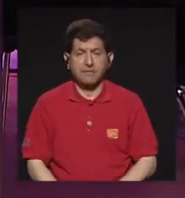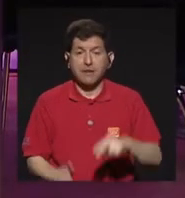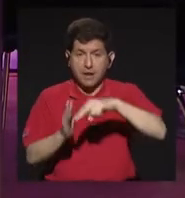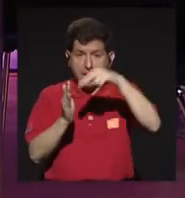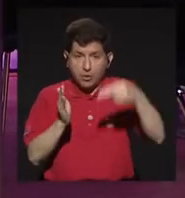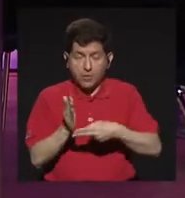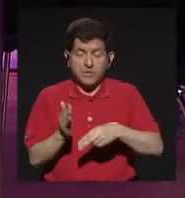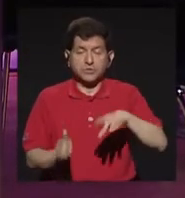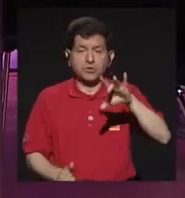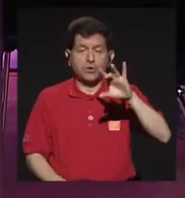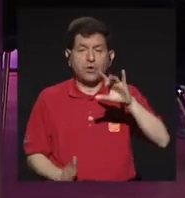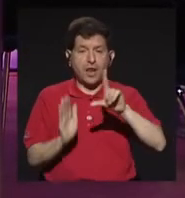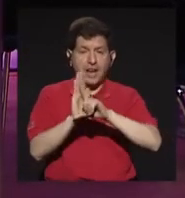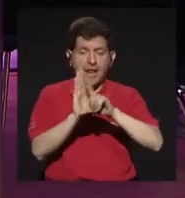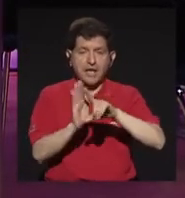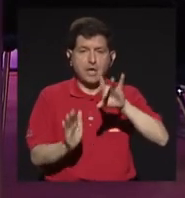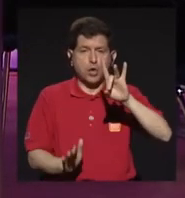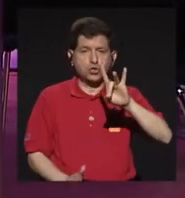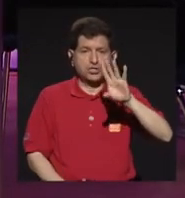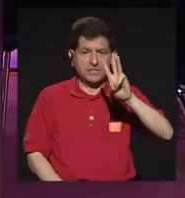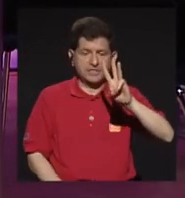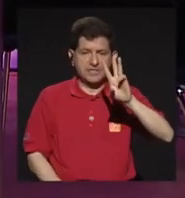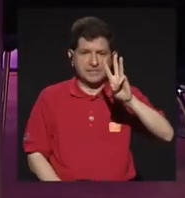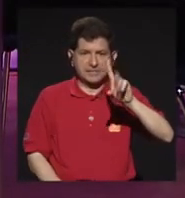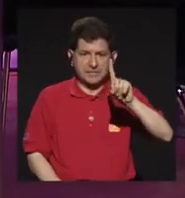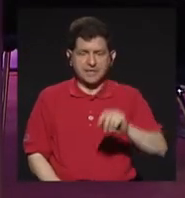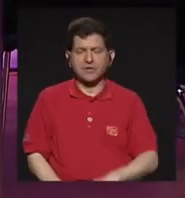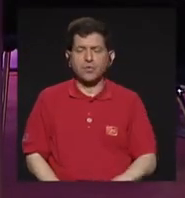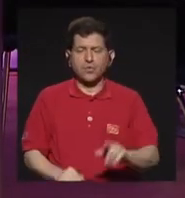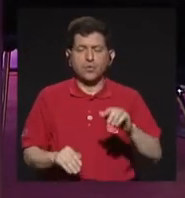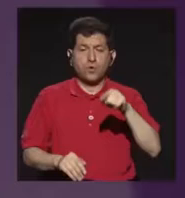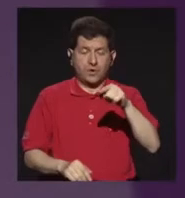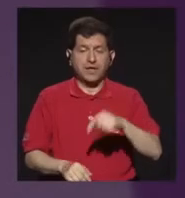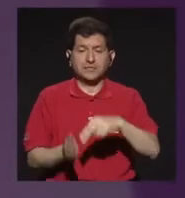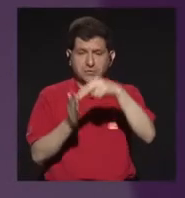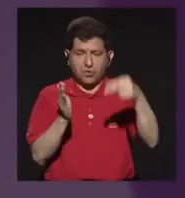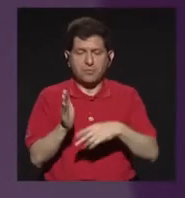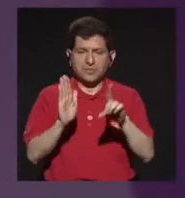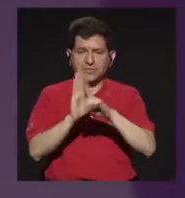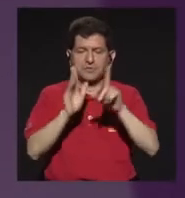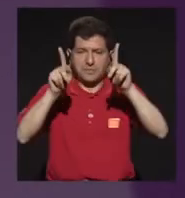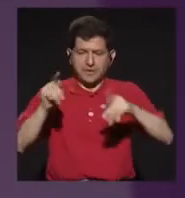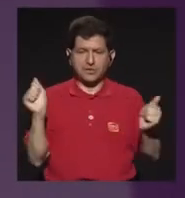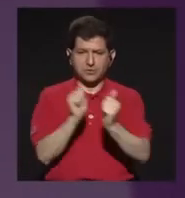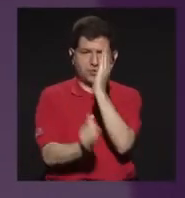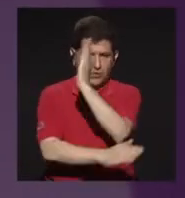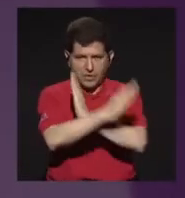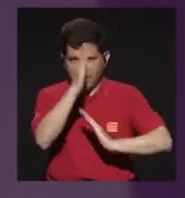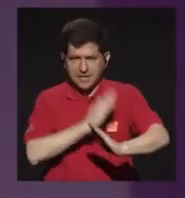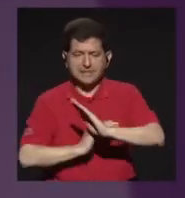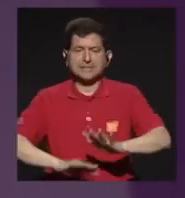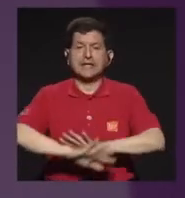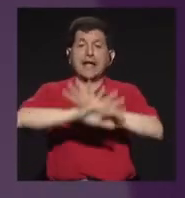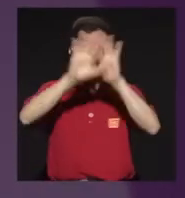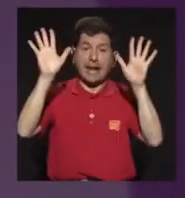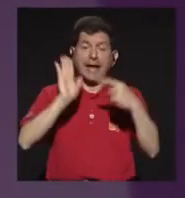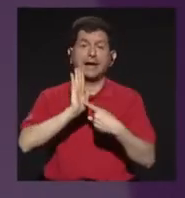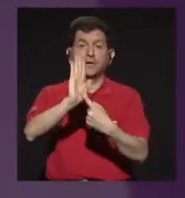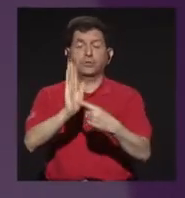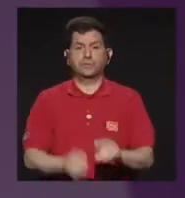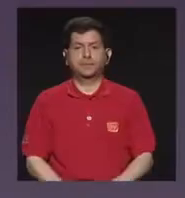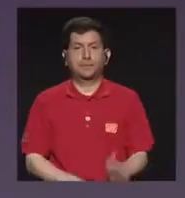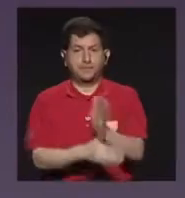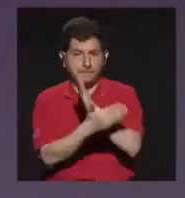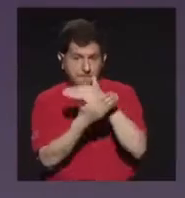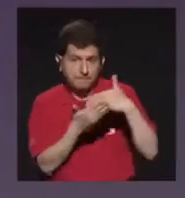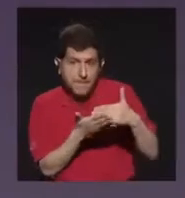la Ley 8661, la Convención de Derechos de las Personas con Discapacidad. Y deja muy claro eso. O sea, la